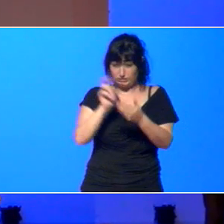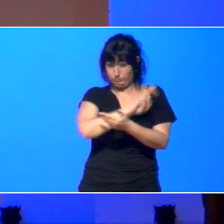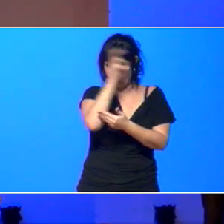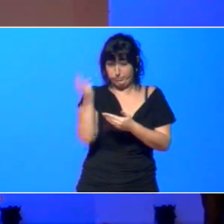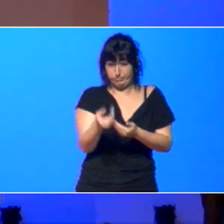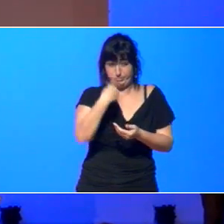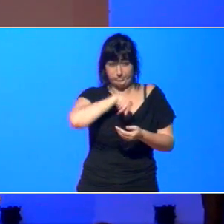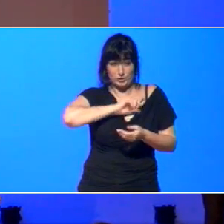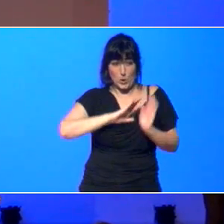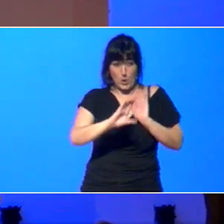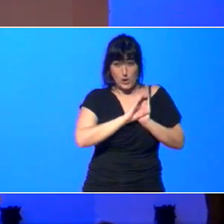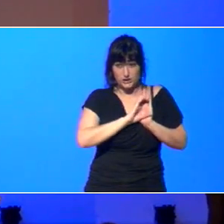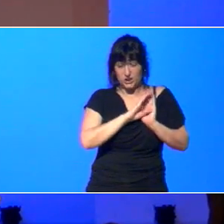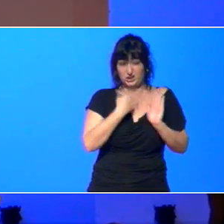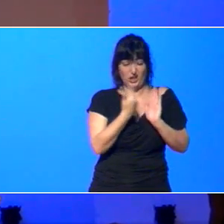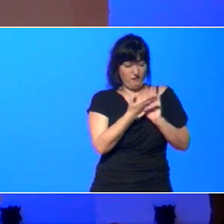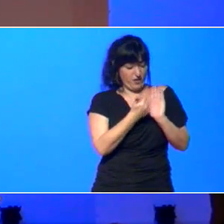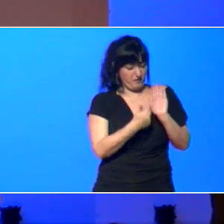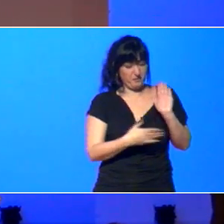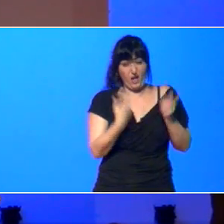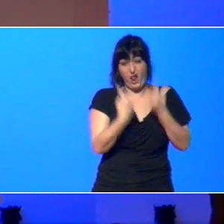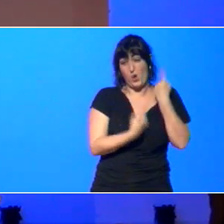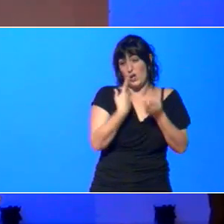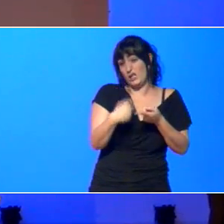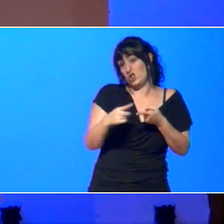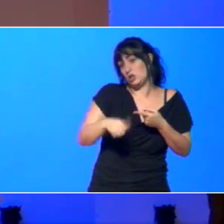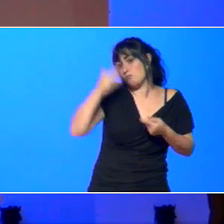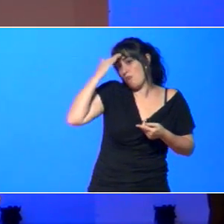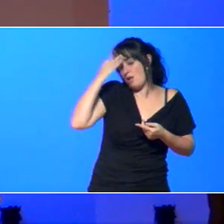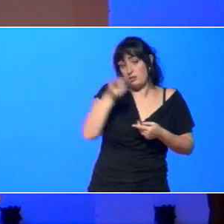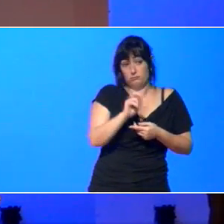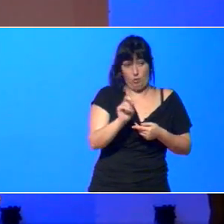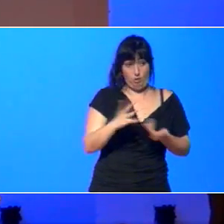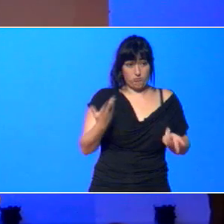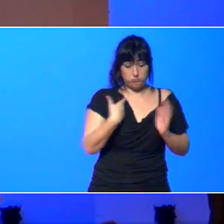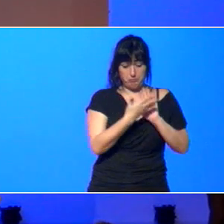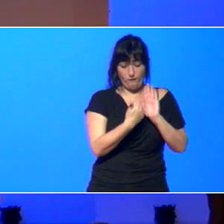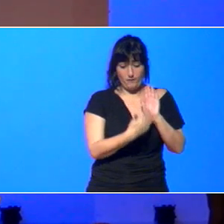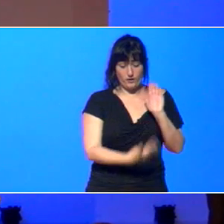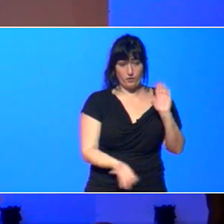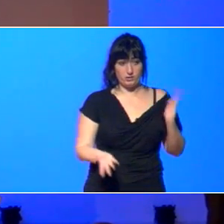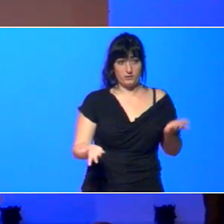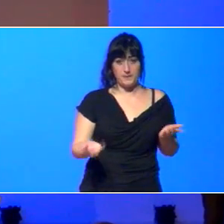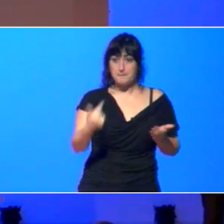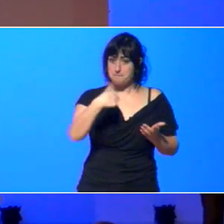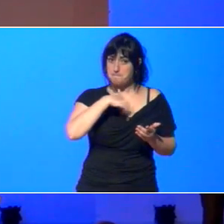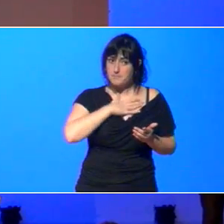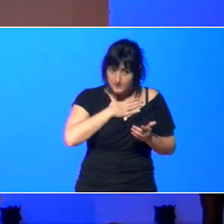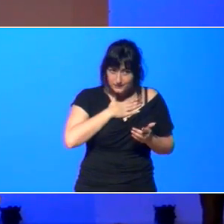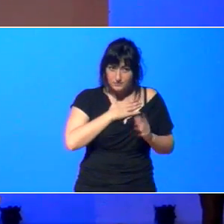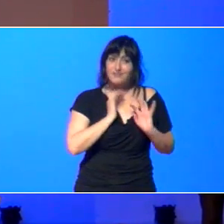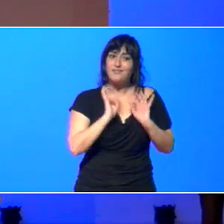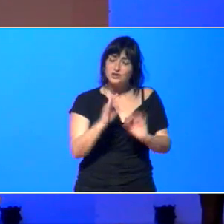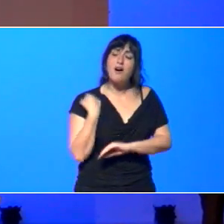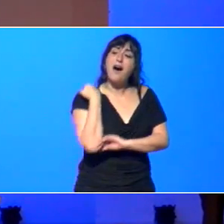currículums que no son imprescindibles, como diría el profesor César Coll. Eso, para mí, es apoyo.